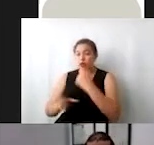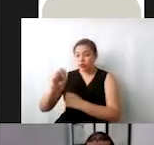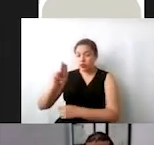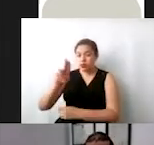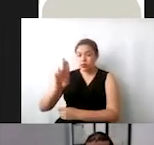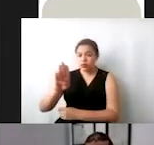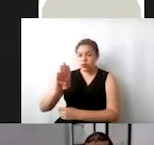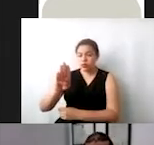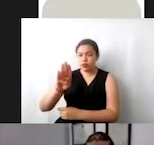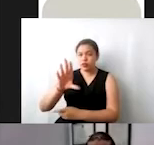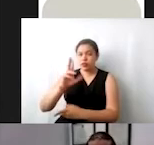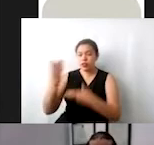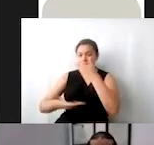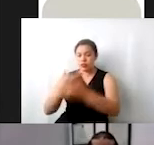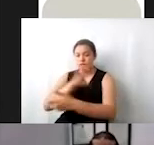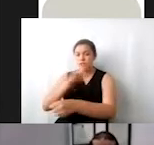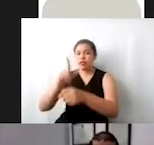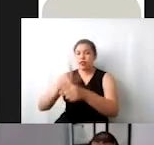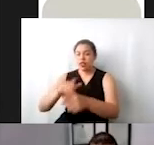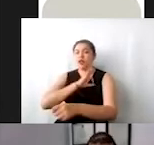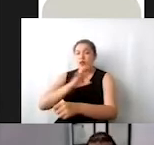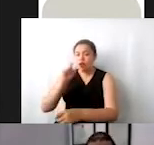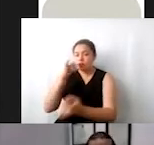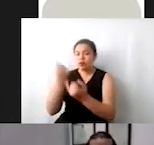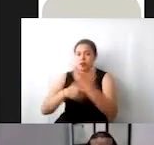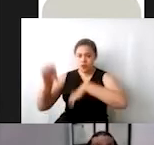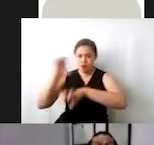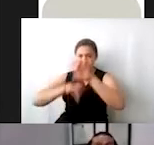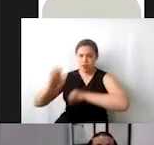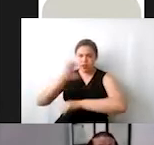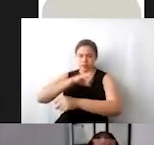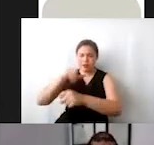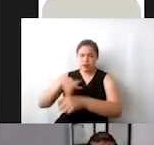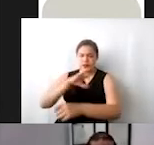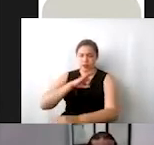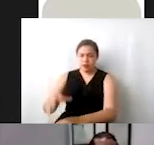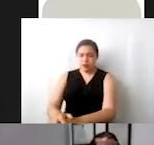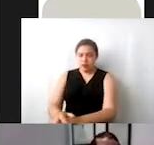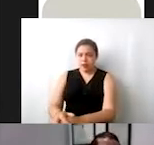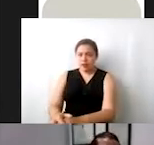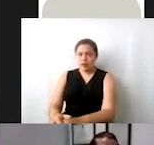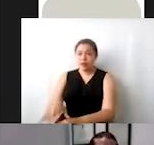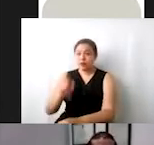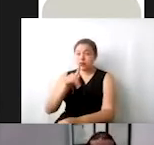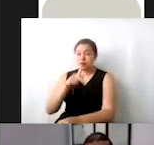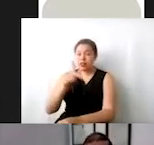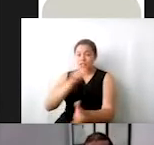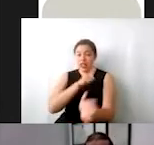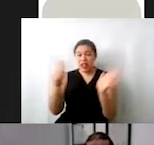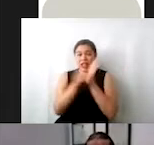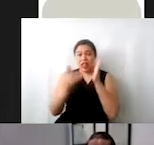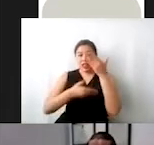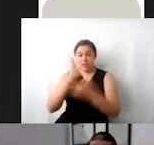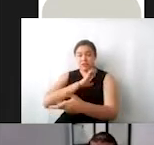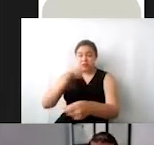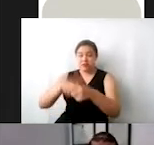subcontratación de servicios especializados o de ejecución de obras especializadas. Tampoco la ley define qué son servicios